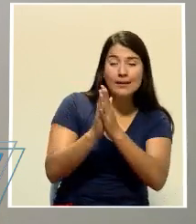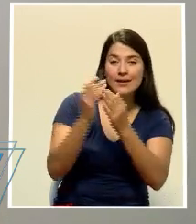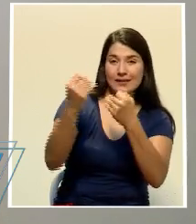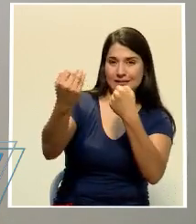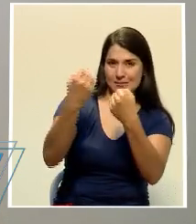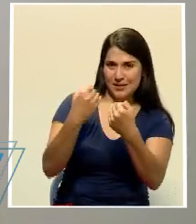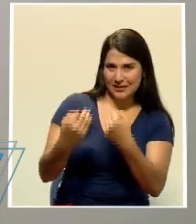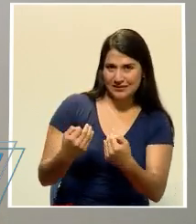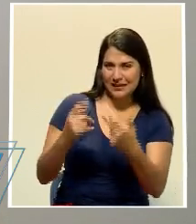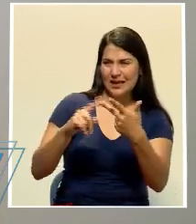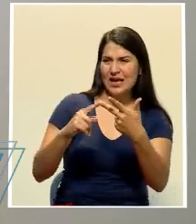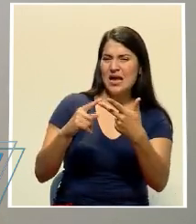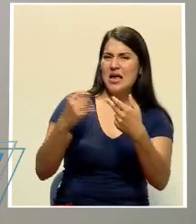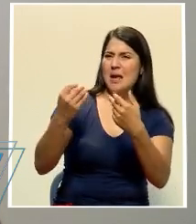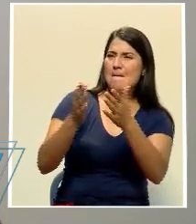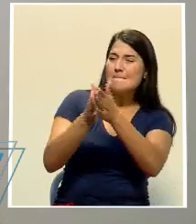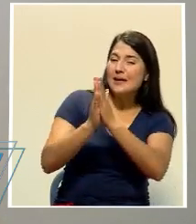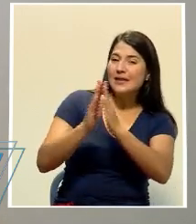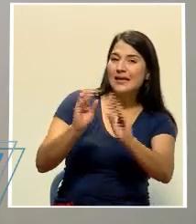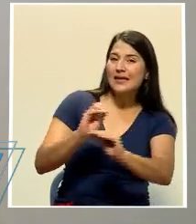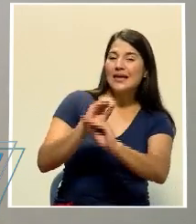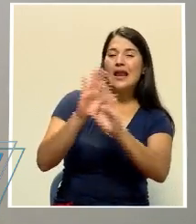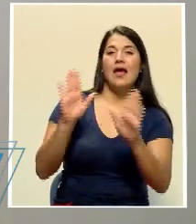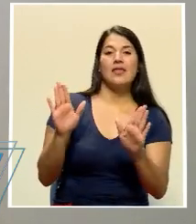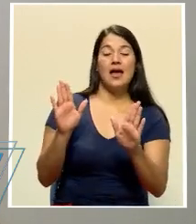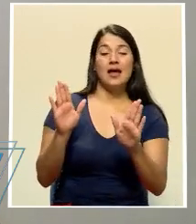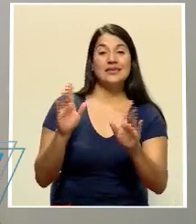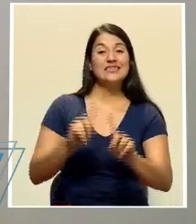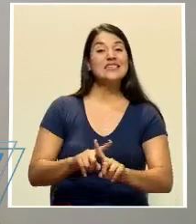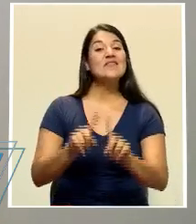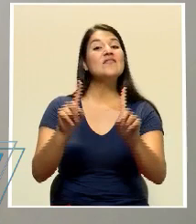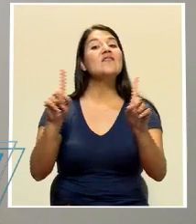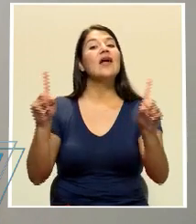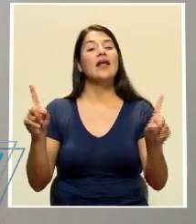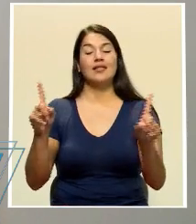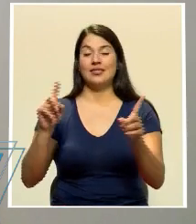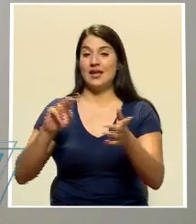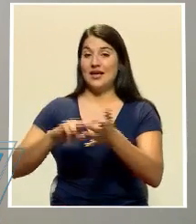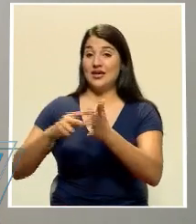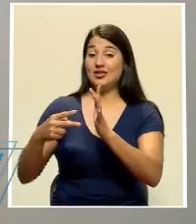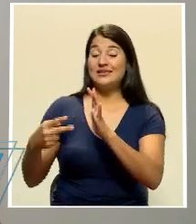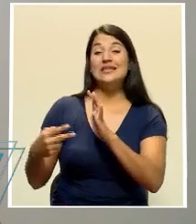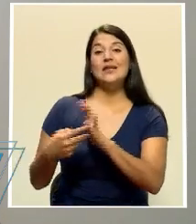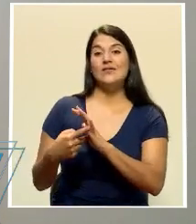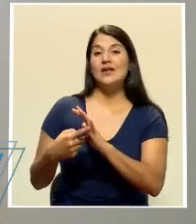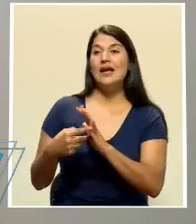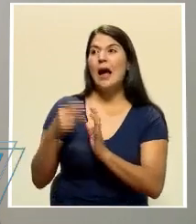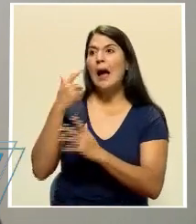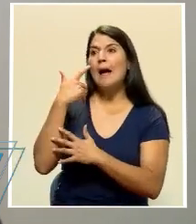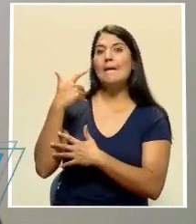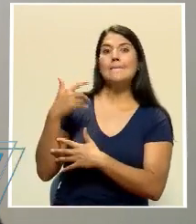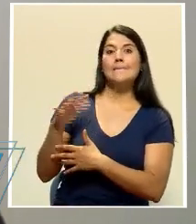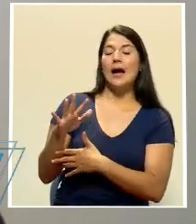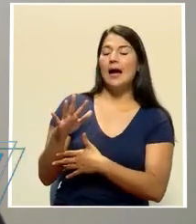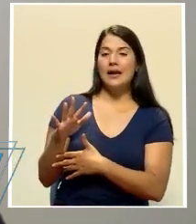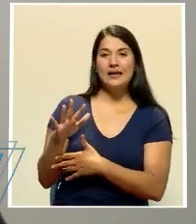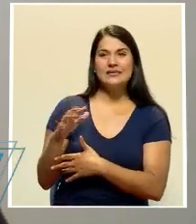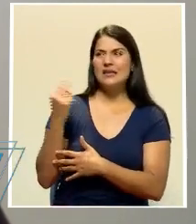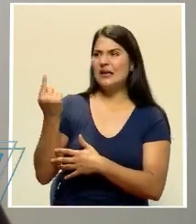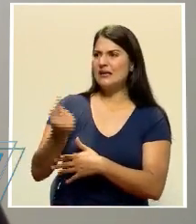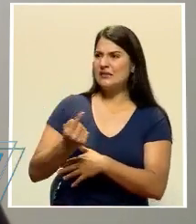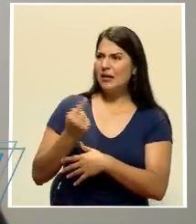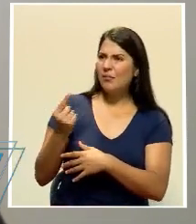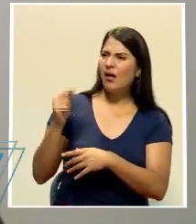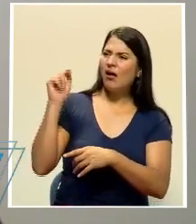de cuentas y transparencia respecto de lo que implica. Parece estar en una